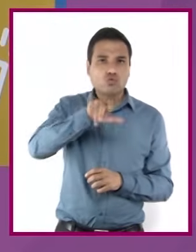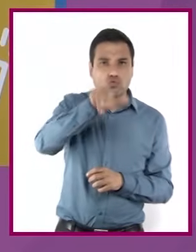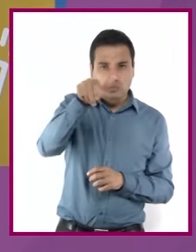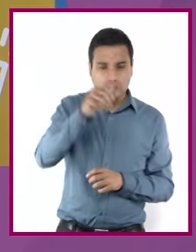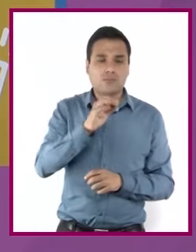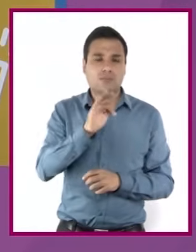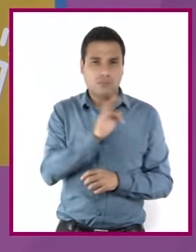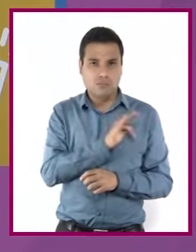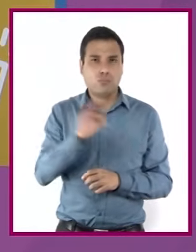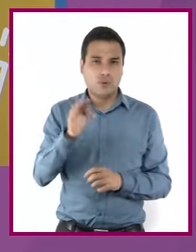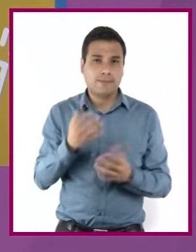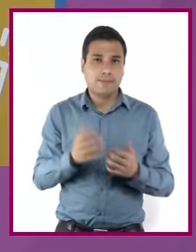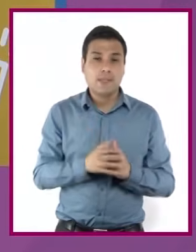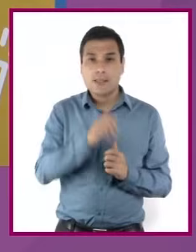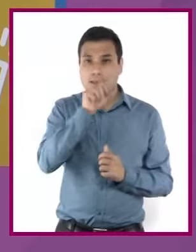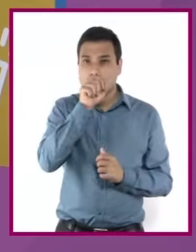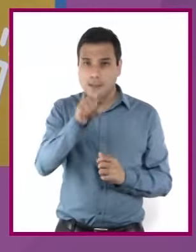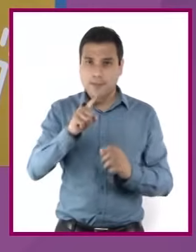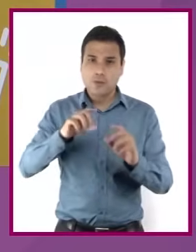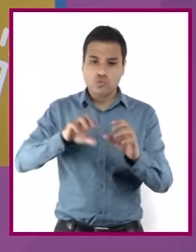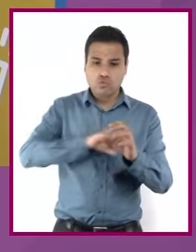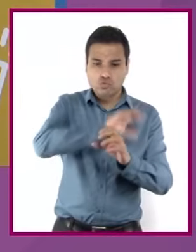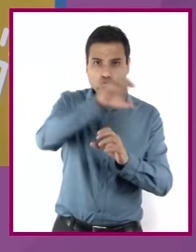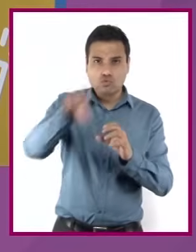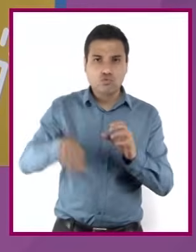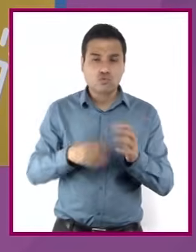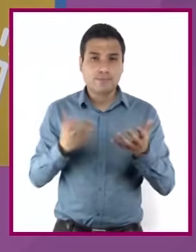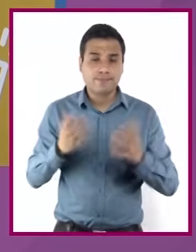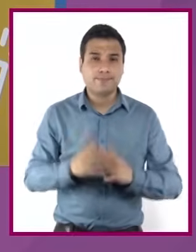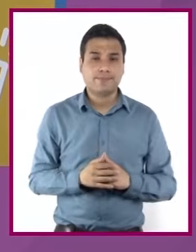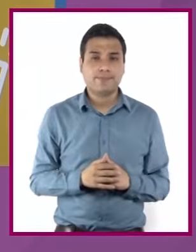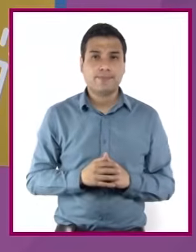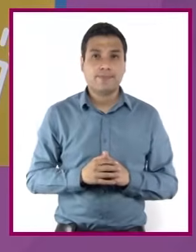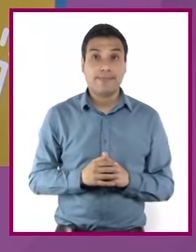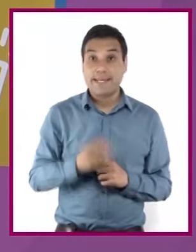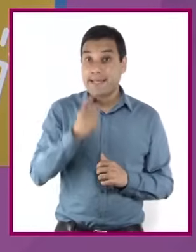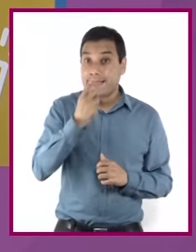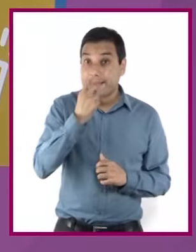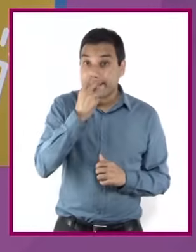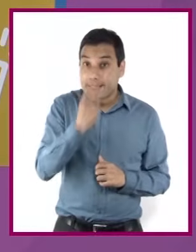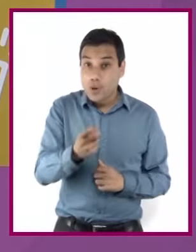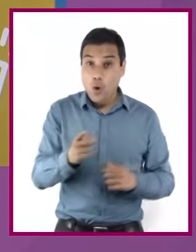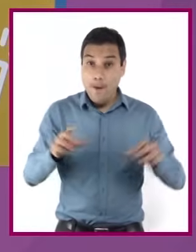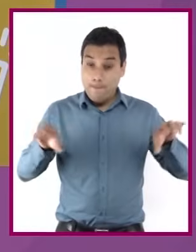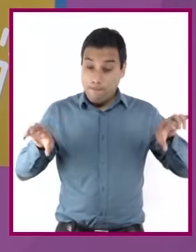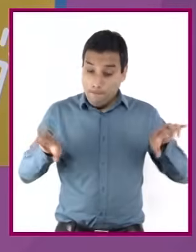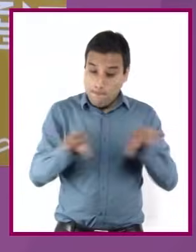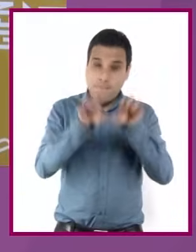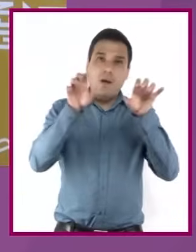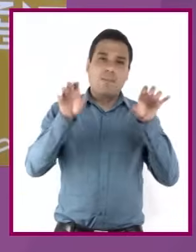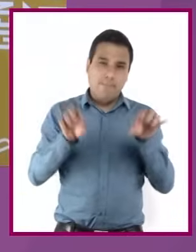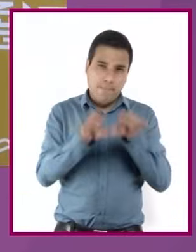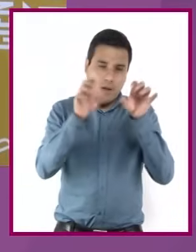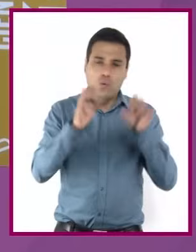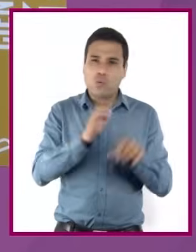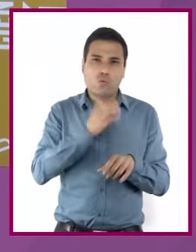su movimiento de traslación, y reconoció el papel fundamental que tienen las colisiones en la dinámica de un gas.